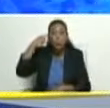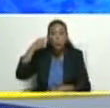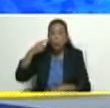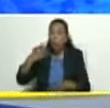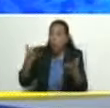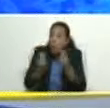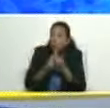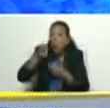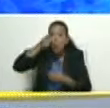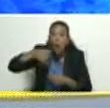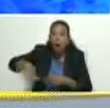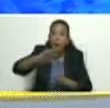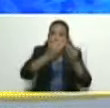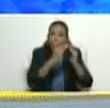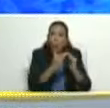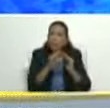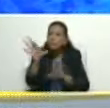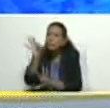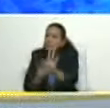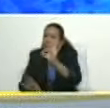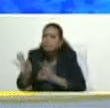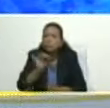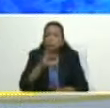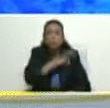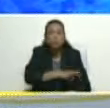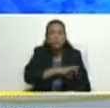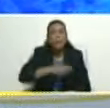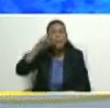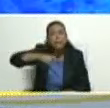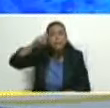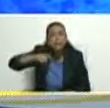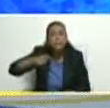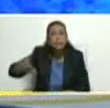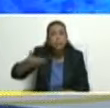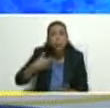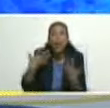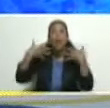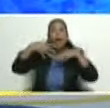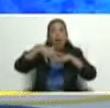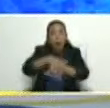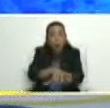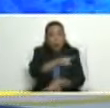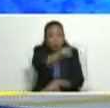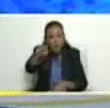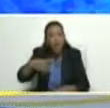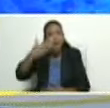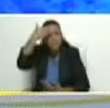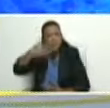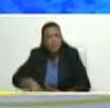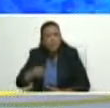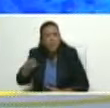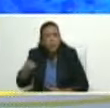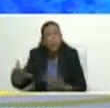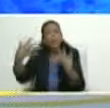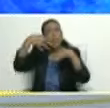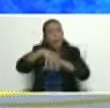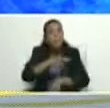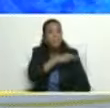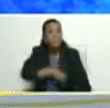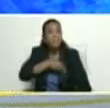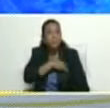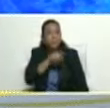poder popular, a revisar con los movimientos sociales, ha integrado en esta gran